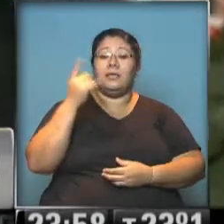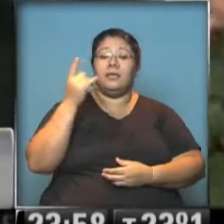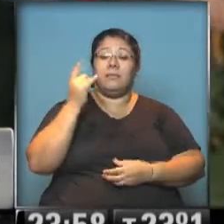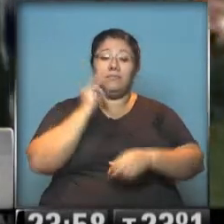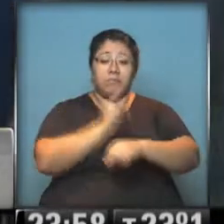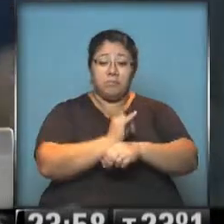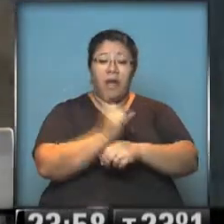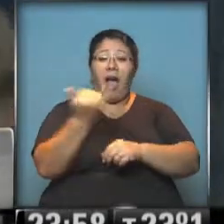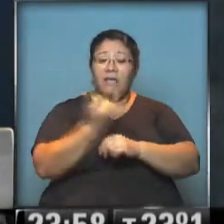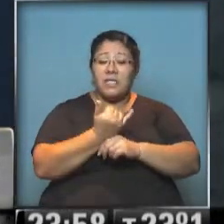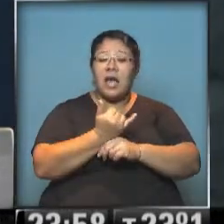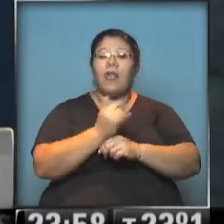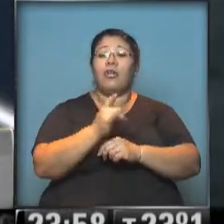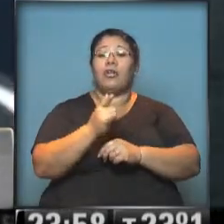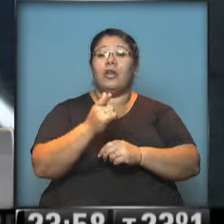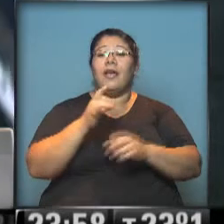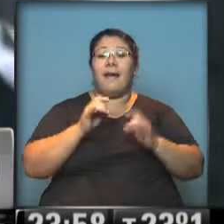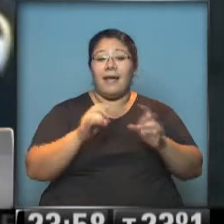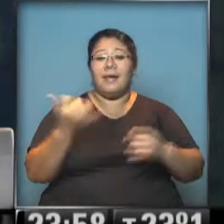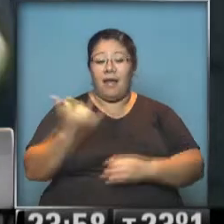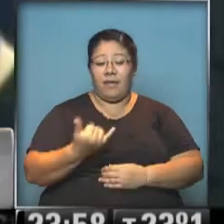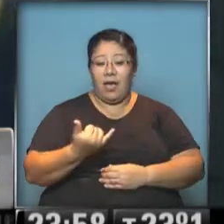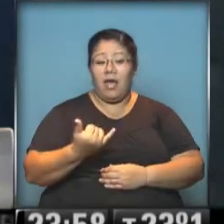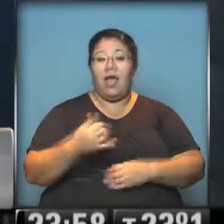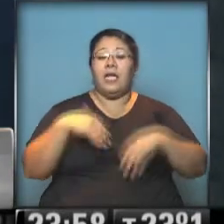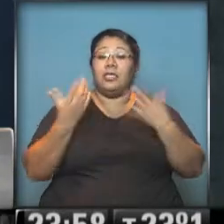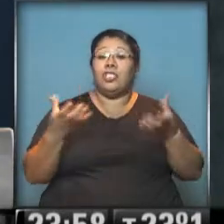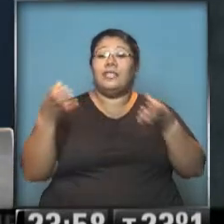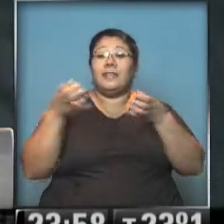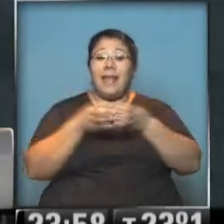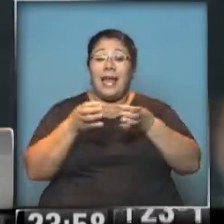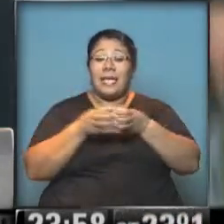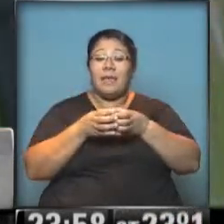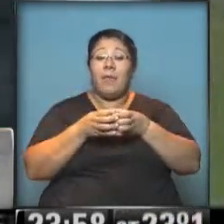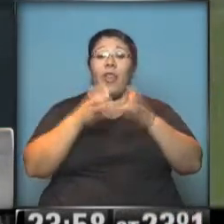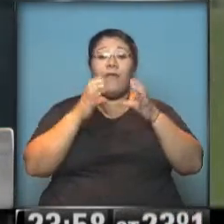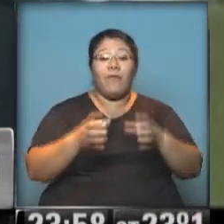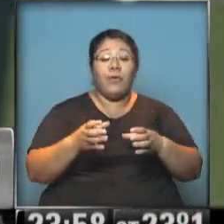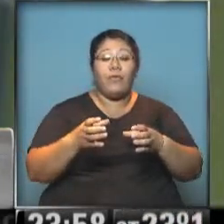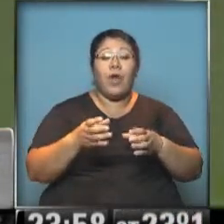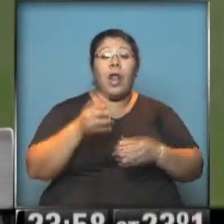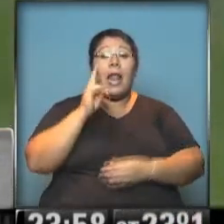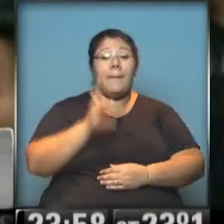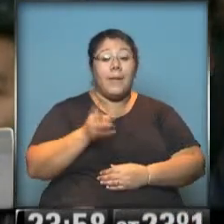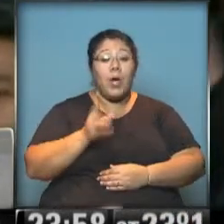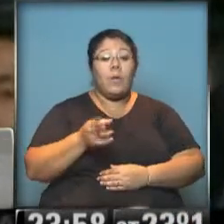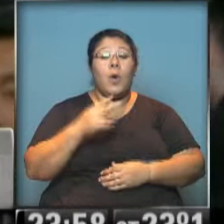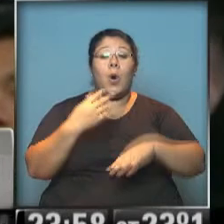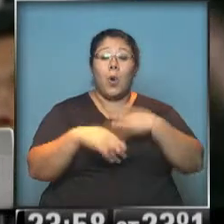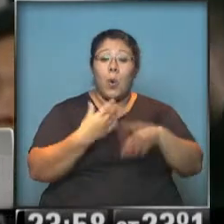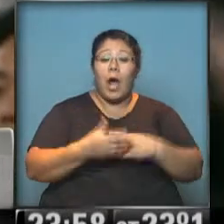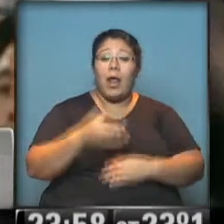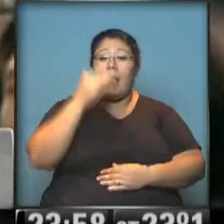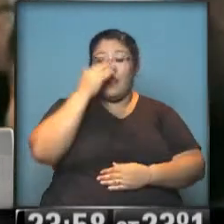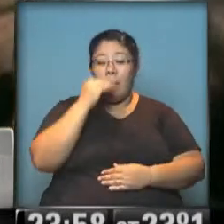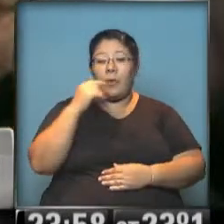Newcastle, no le permitió seguir en la institución después de conocer esta enfermedad. Él se fue al Norwich a jugar y después de allí